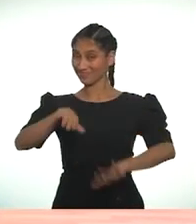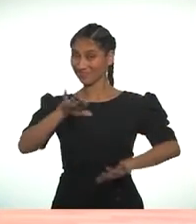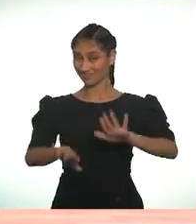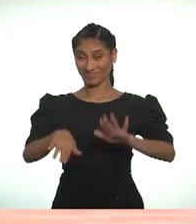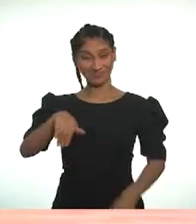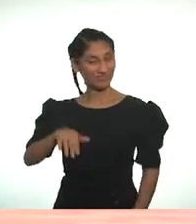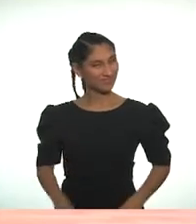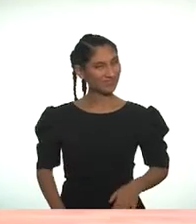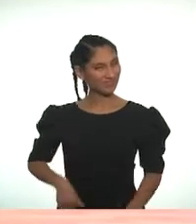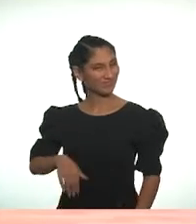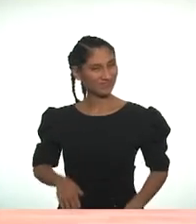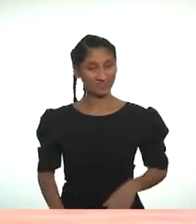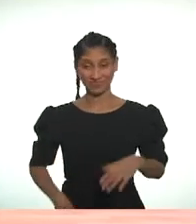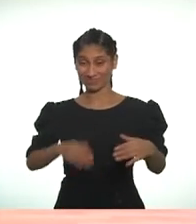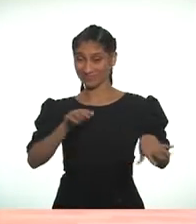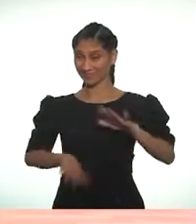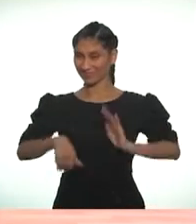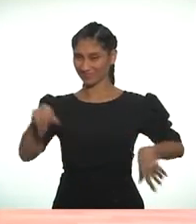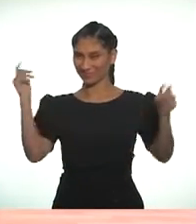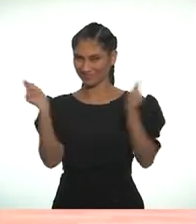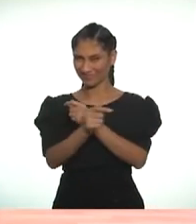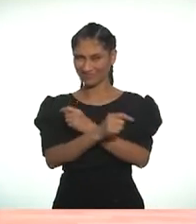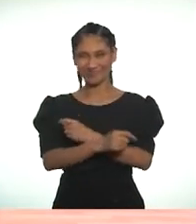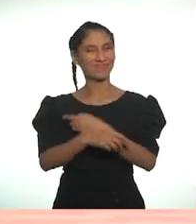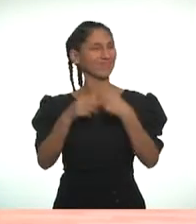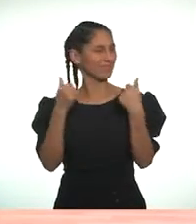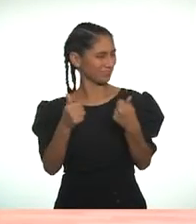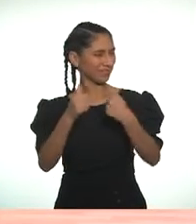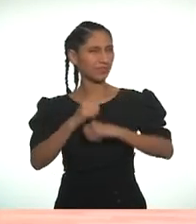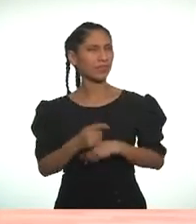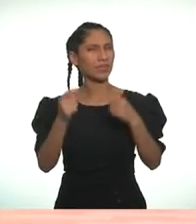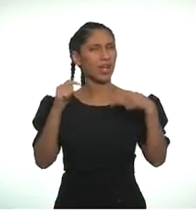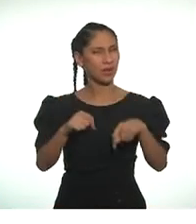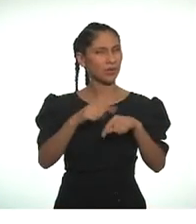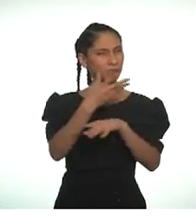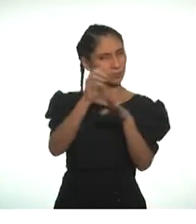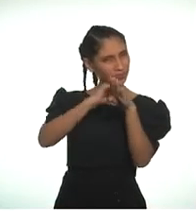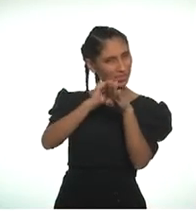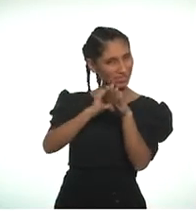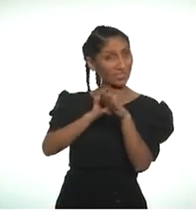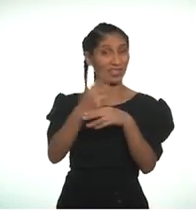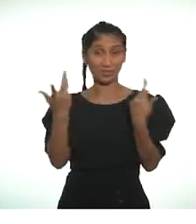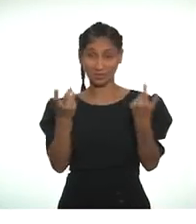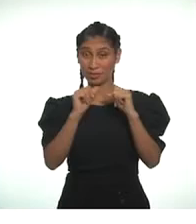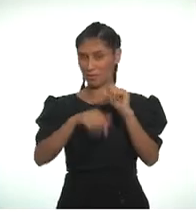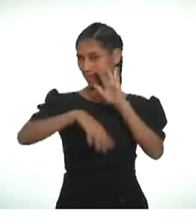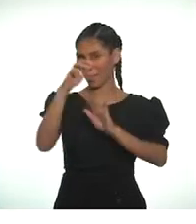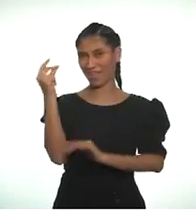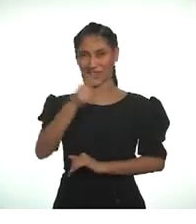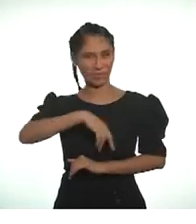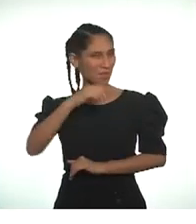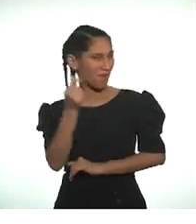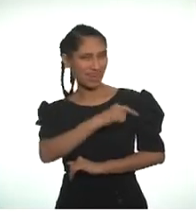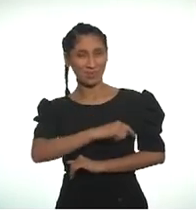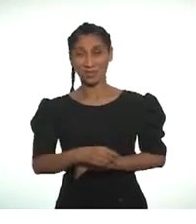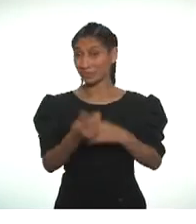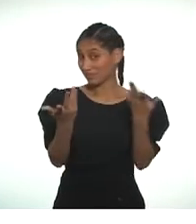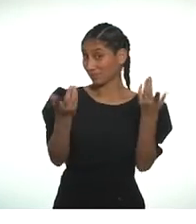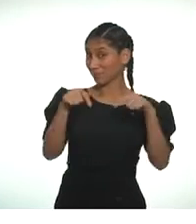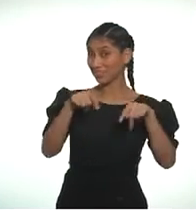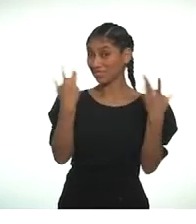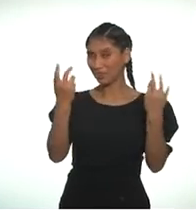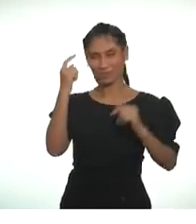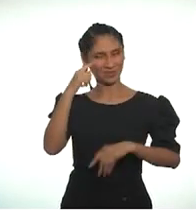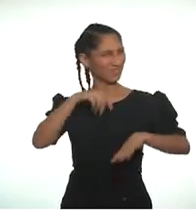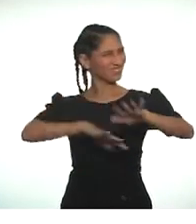rocoto. Yo no como rocoto. Muy bien, ahora te invito a que lo practiques en casa y más rápido, más rápido. ¿Qué hemos hecho